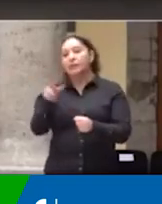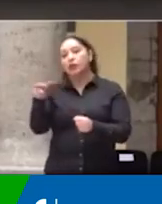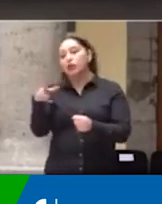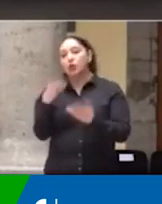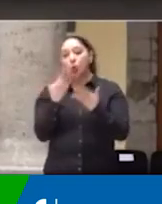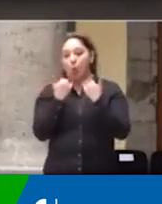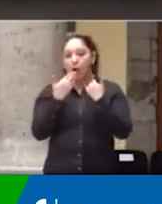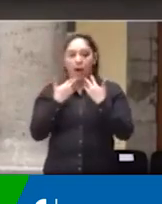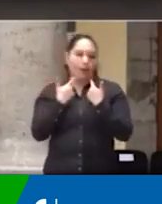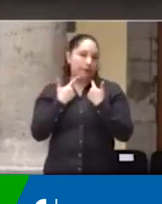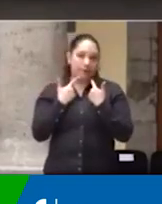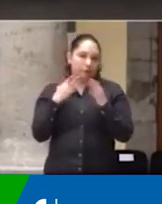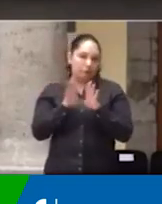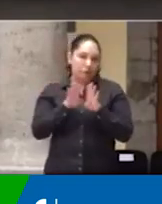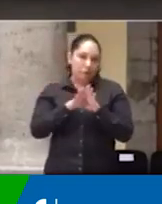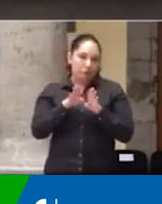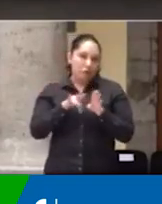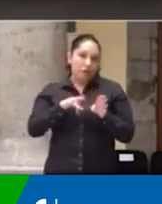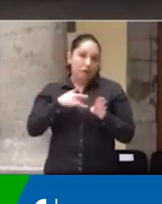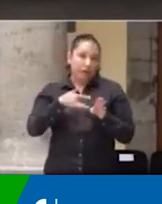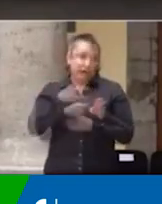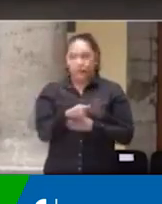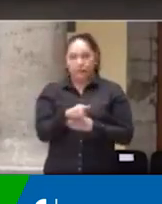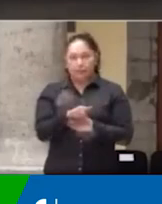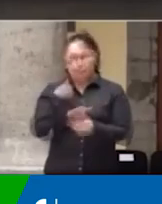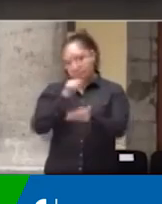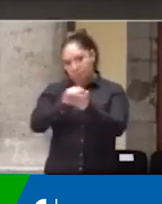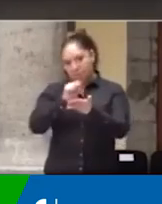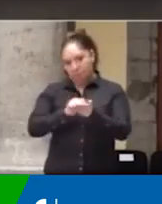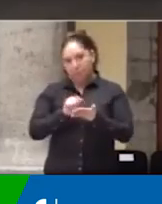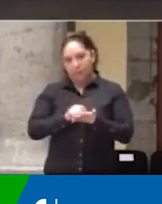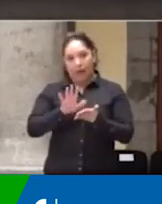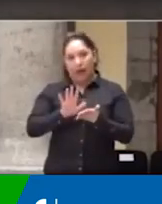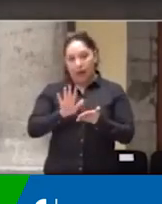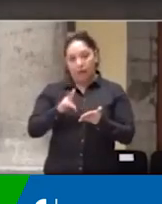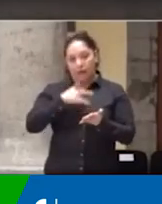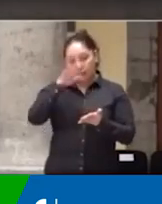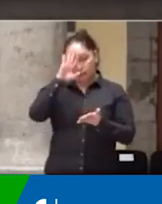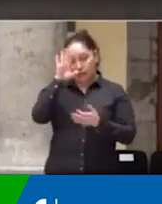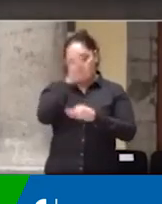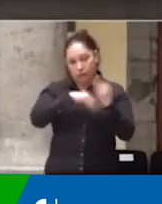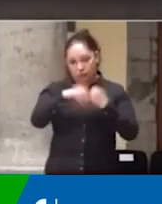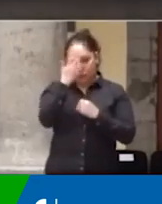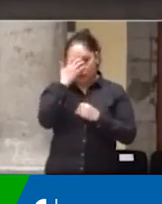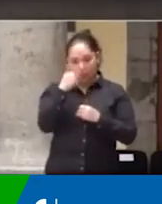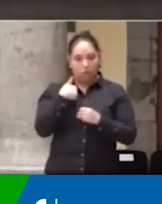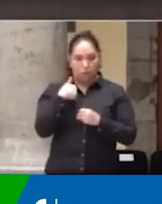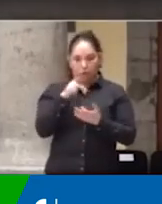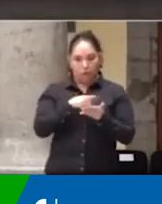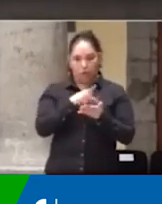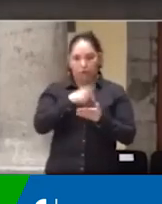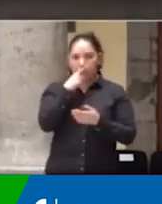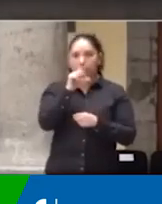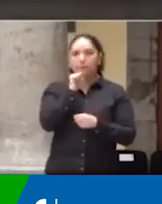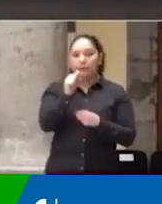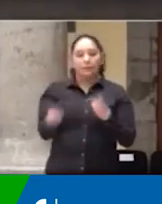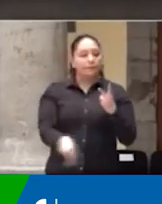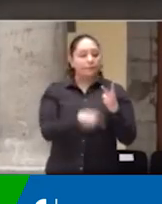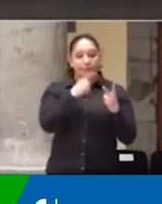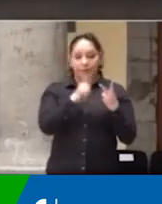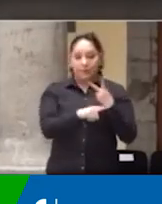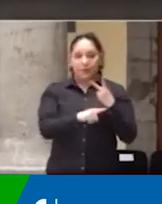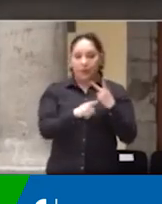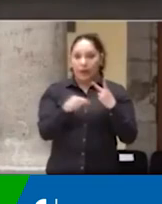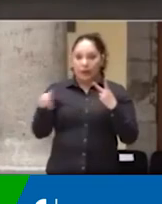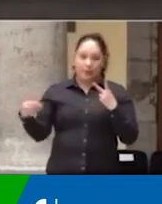médicos, síntomas de tener COVID. El segundo filtro es la propia escuela. A la entrada